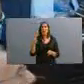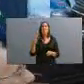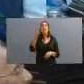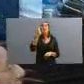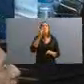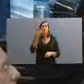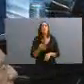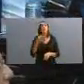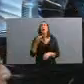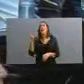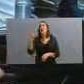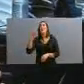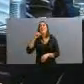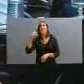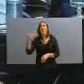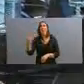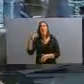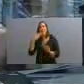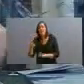1996, gracias Diana, siempre tan atenta a la justicia.